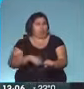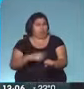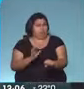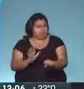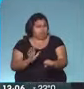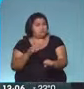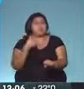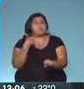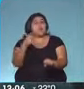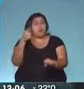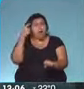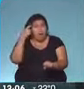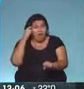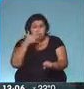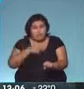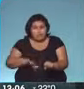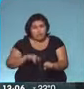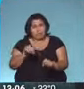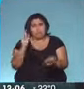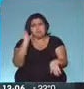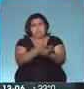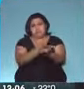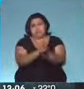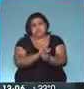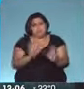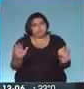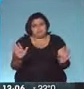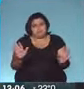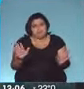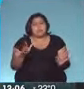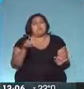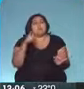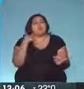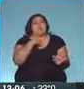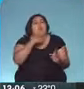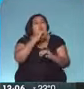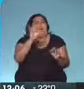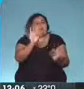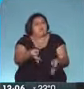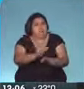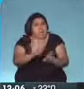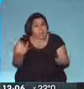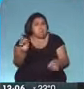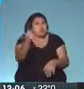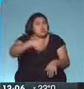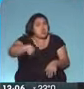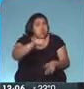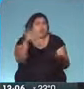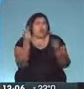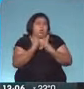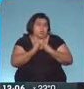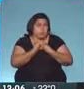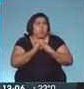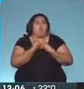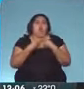que no entra con la razón va a entrar con la fuerza. Yo solo quiero que todos lo sepan y quiero que todos me sigan ayudando,